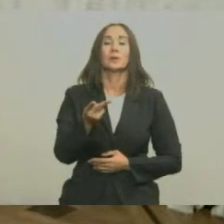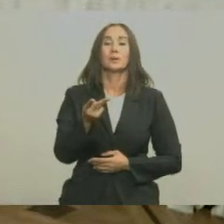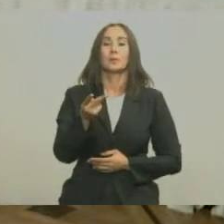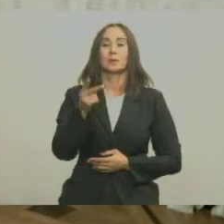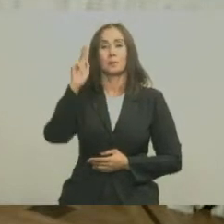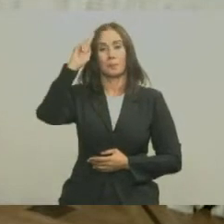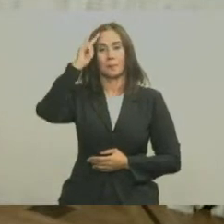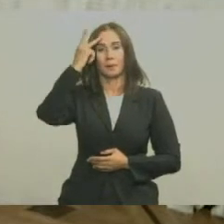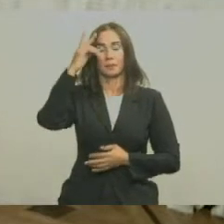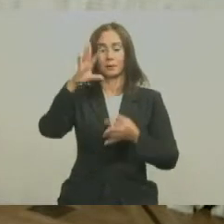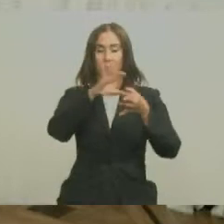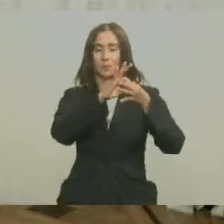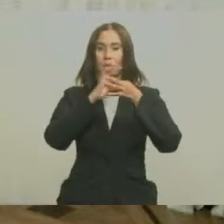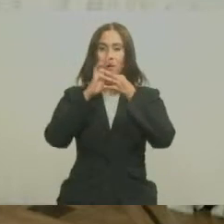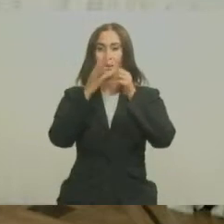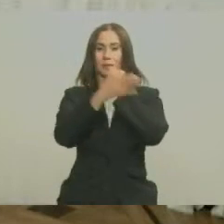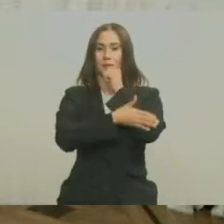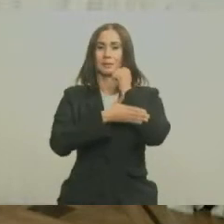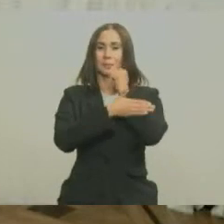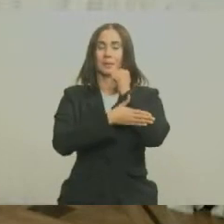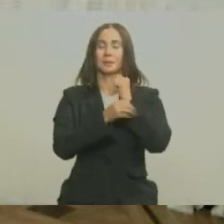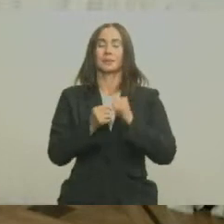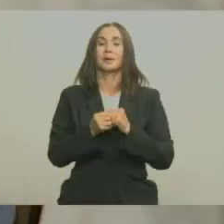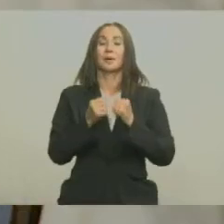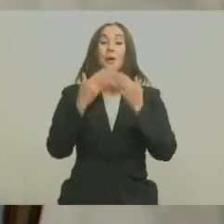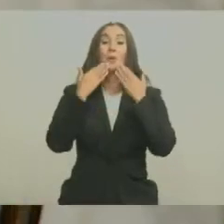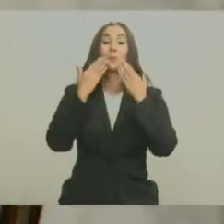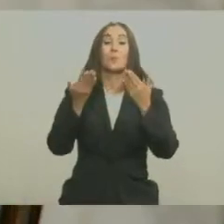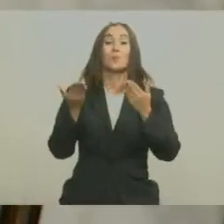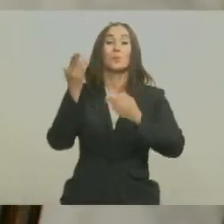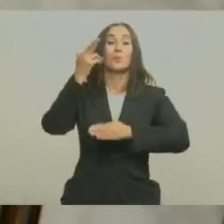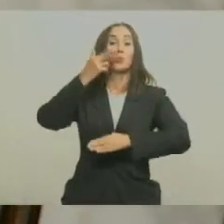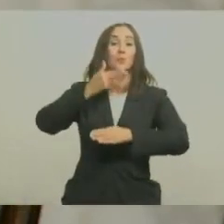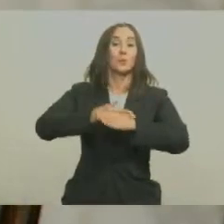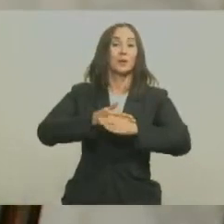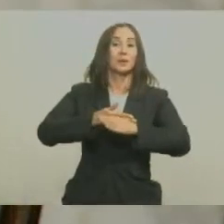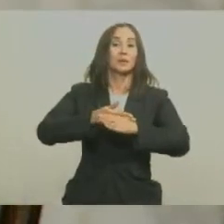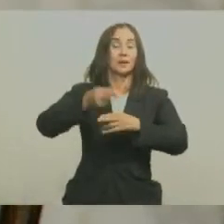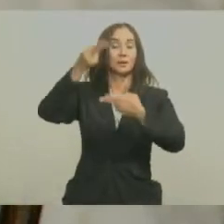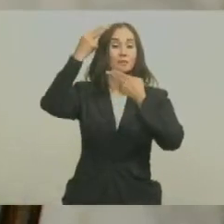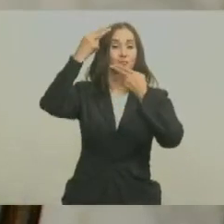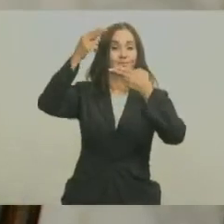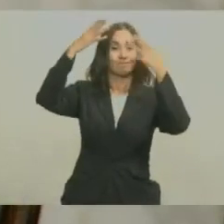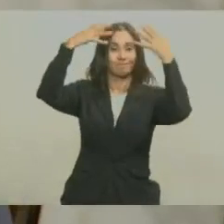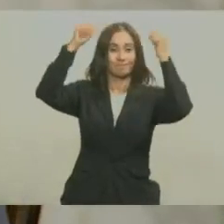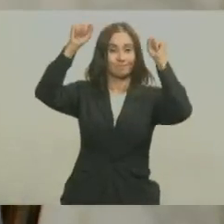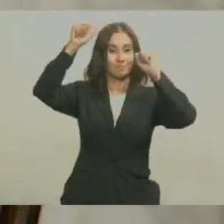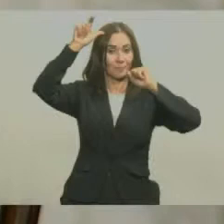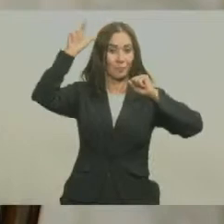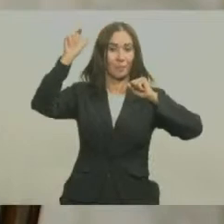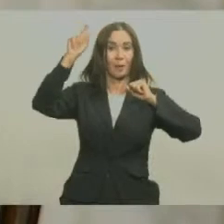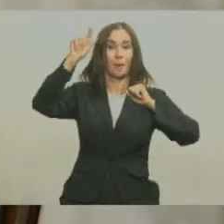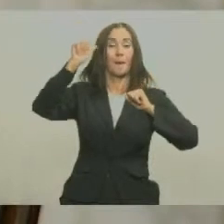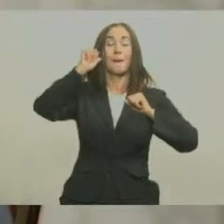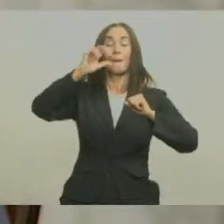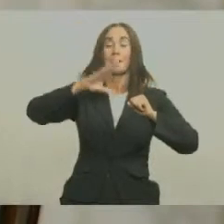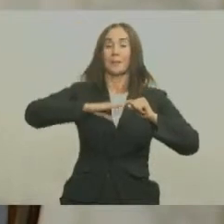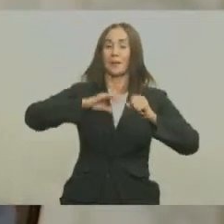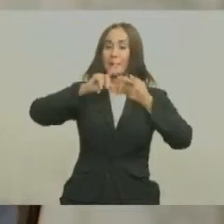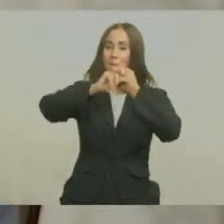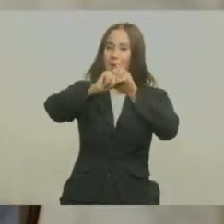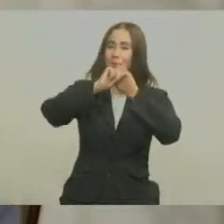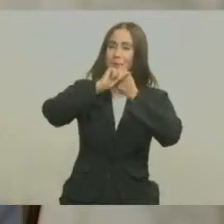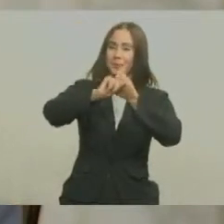Alianza País. Muchas gracias. Buenas tardes ya. Excelentísimo señor presidente, primera dama,